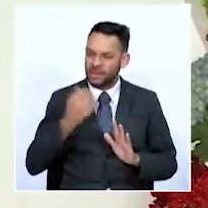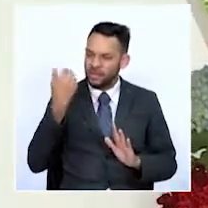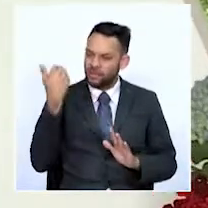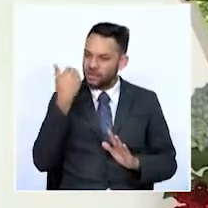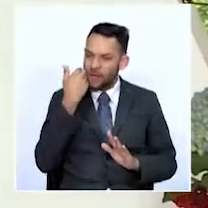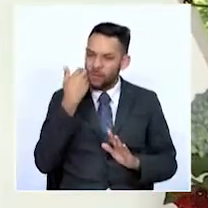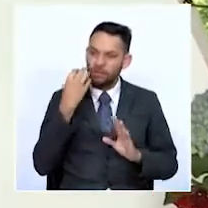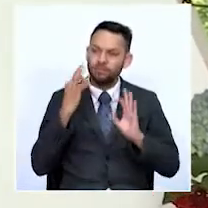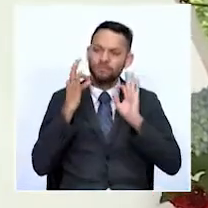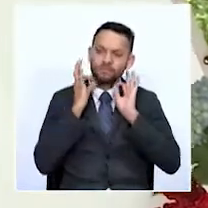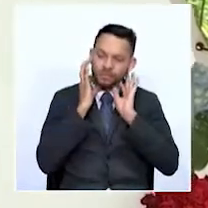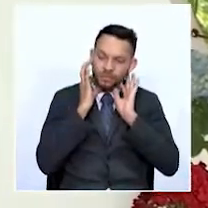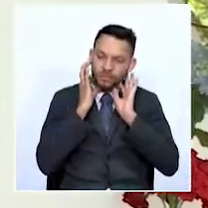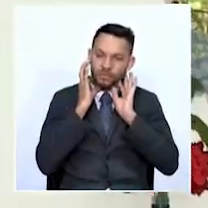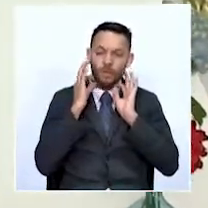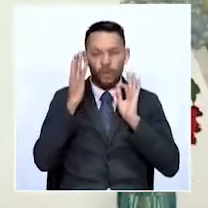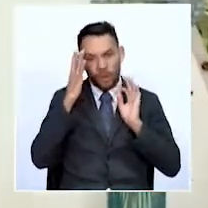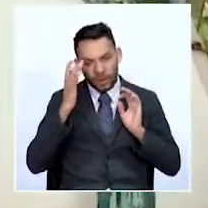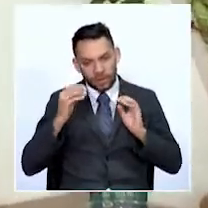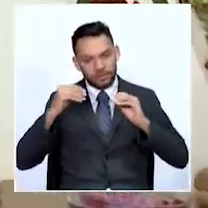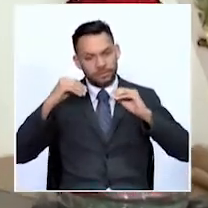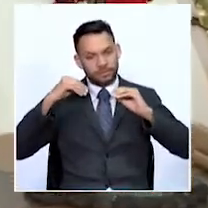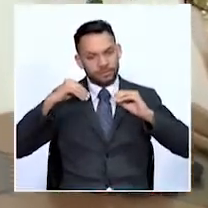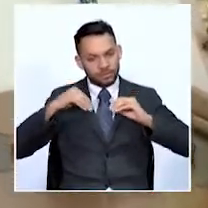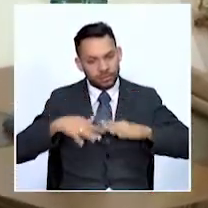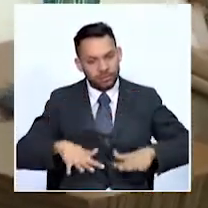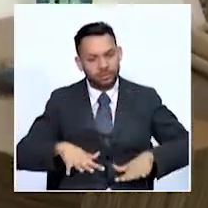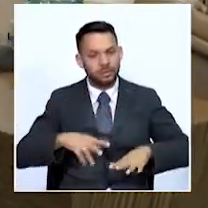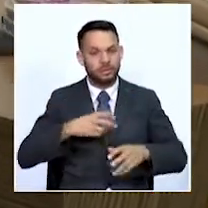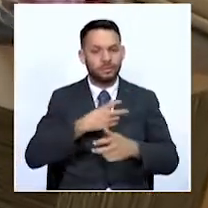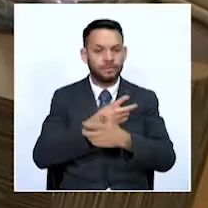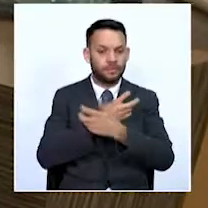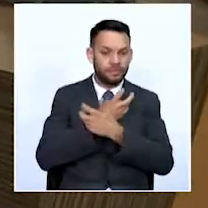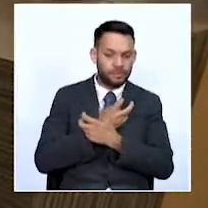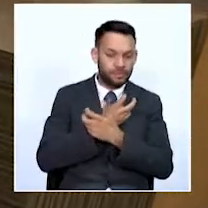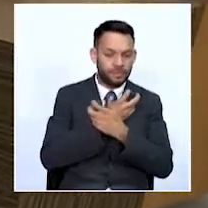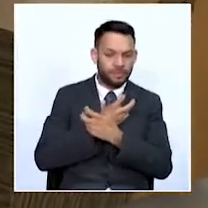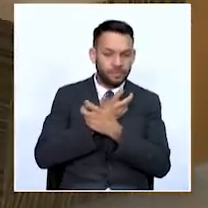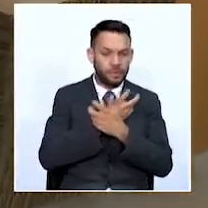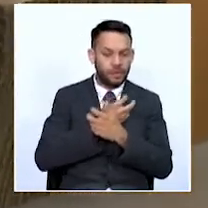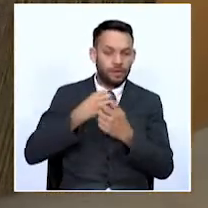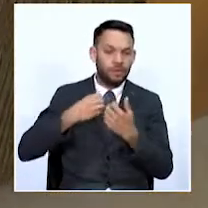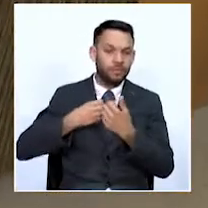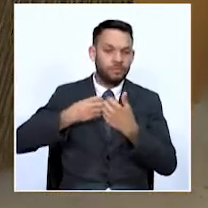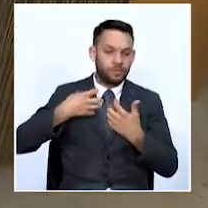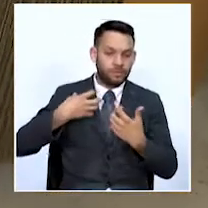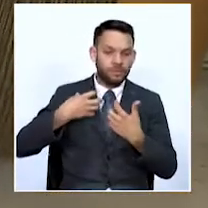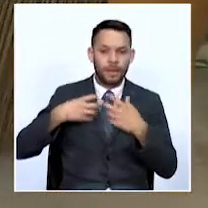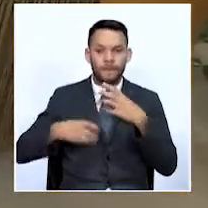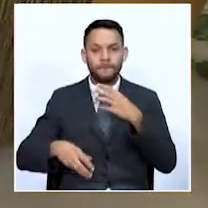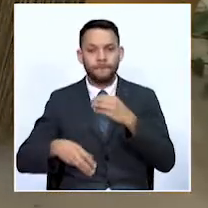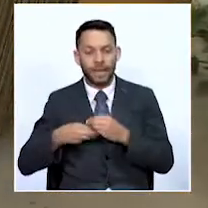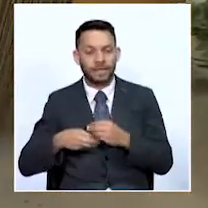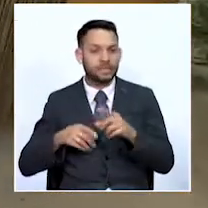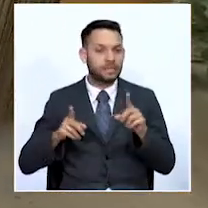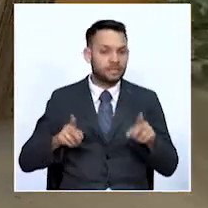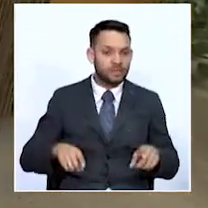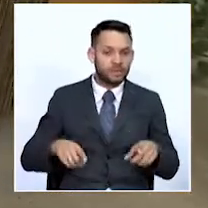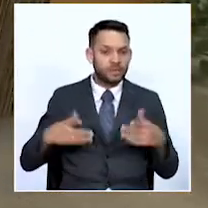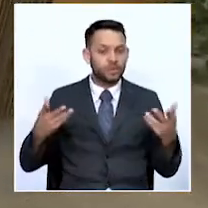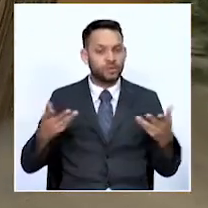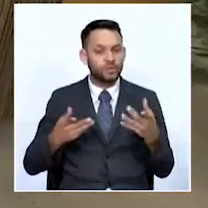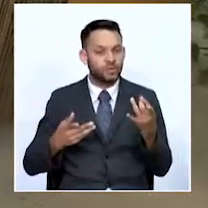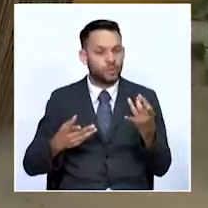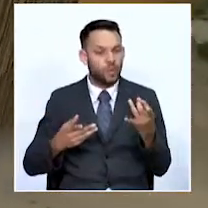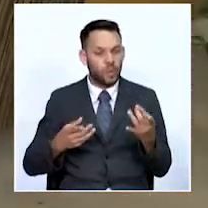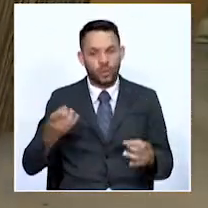Ahora, sintomáticamente, ella tiene un dolor marcado a nivel articular de